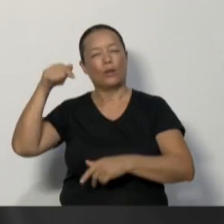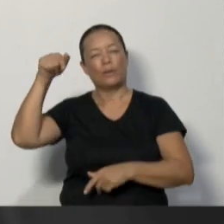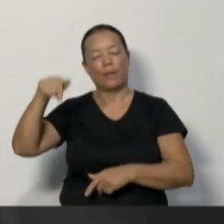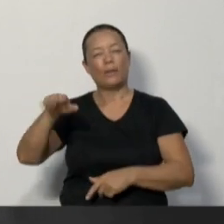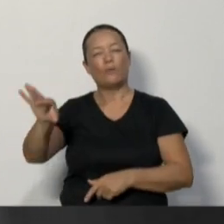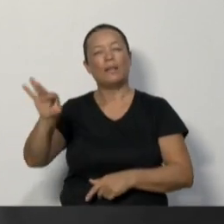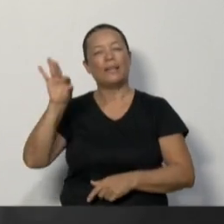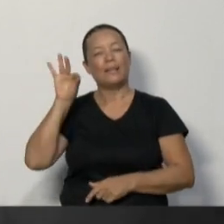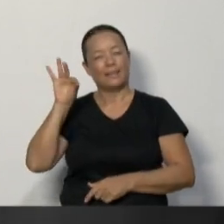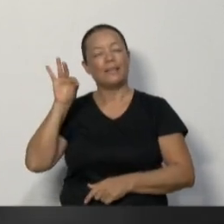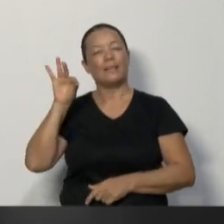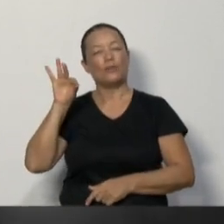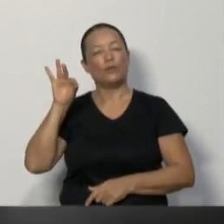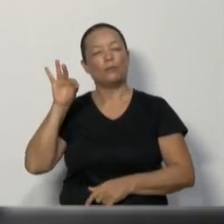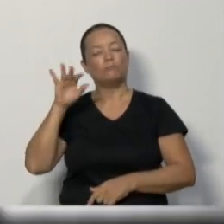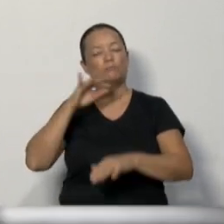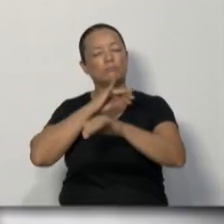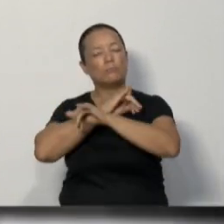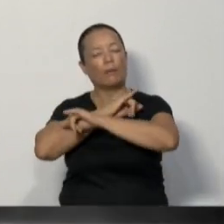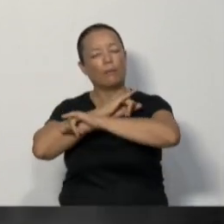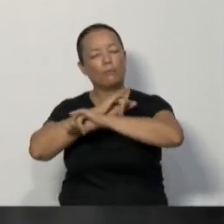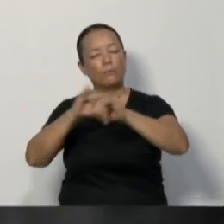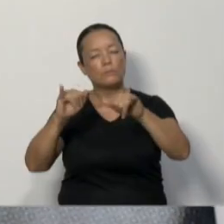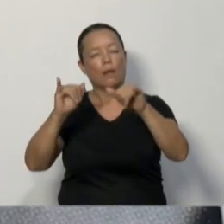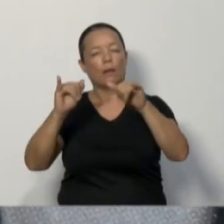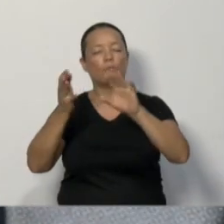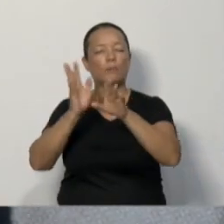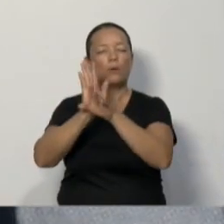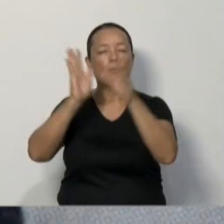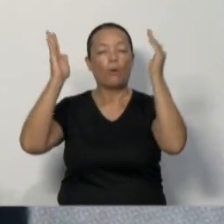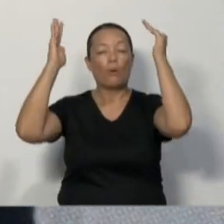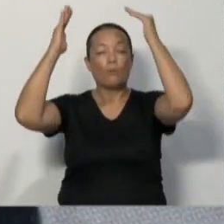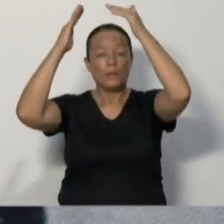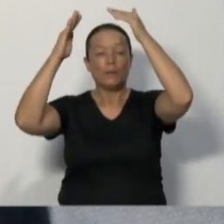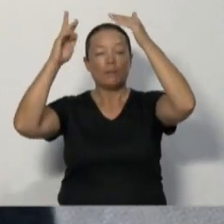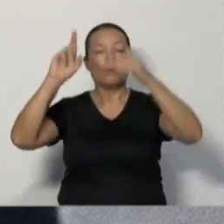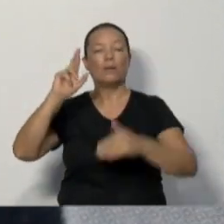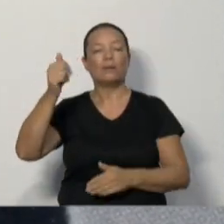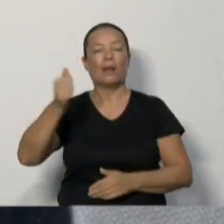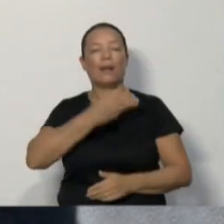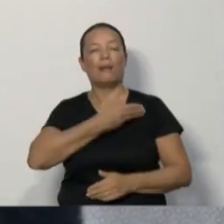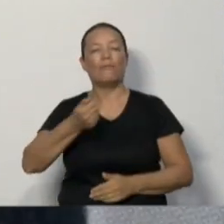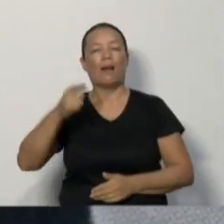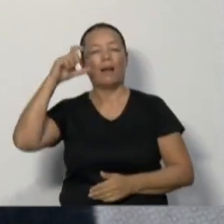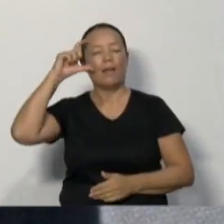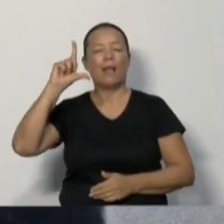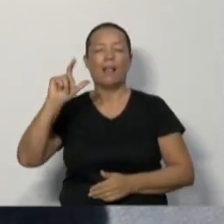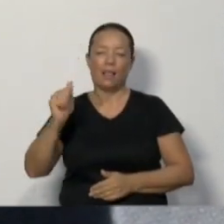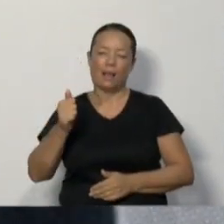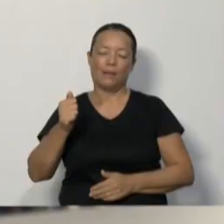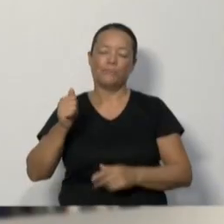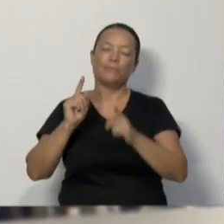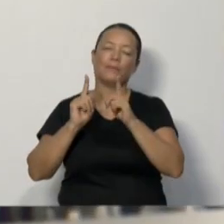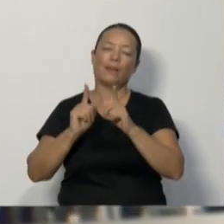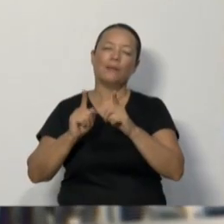fue llamado a ejercer el ministerio episcopal en Rafaela y